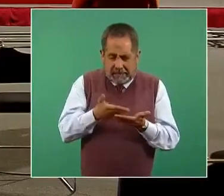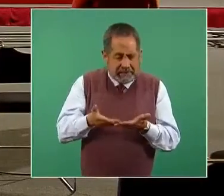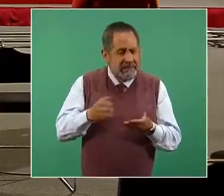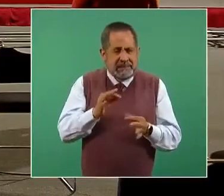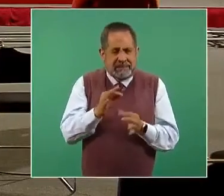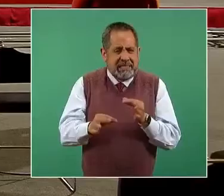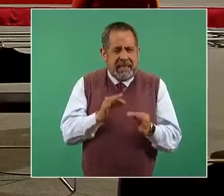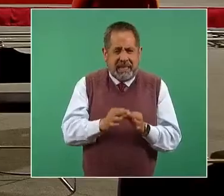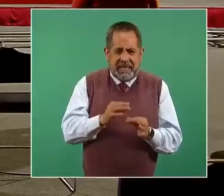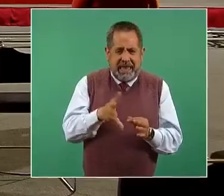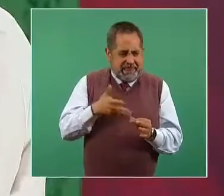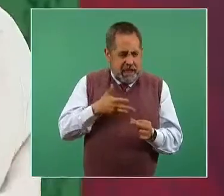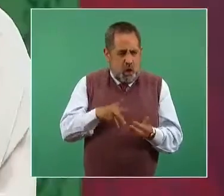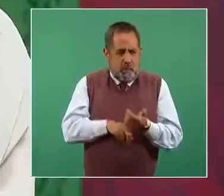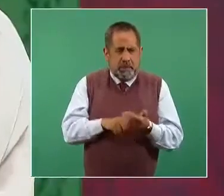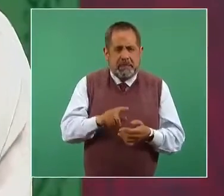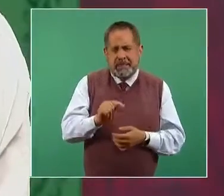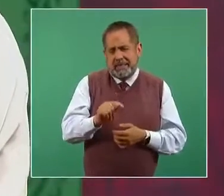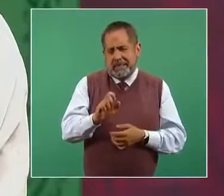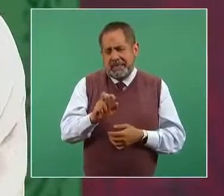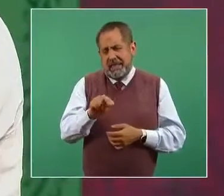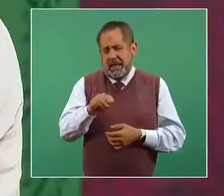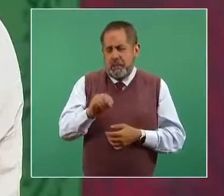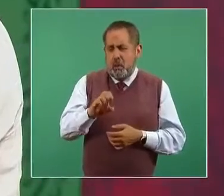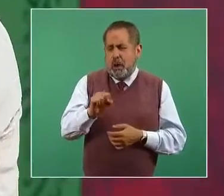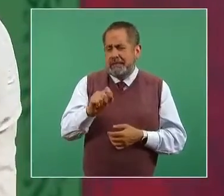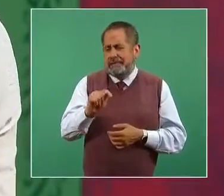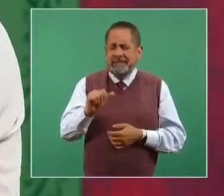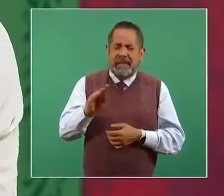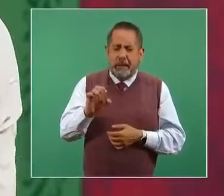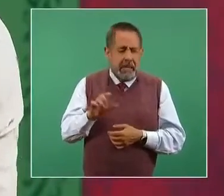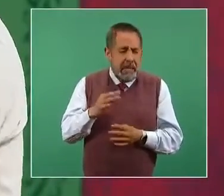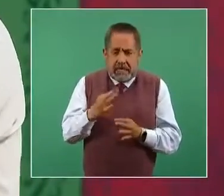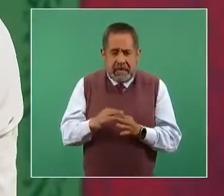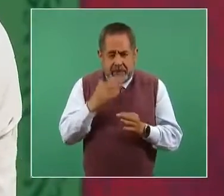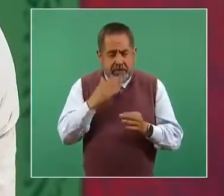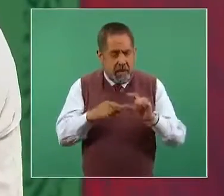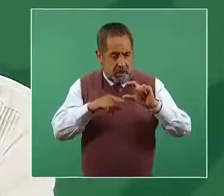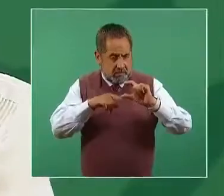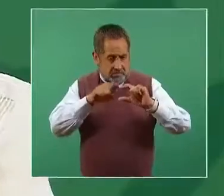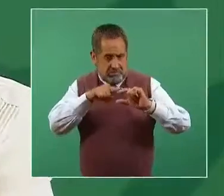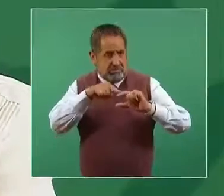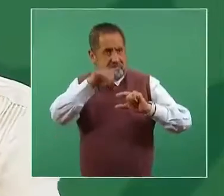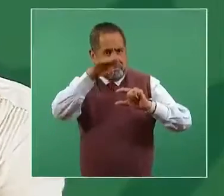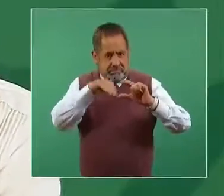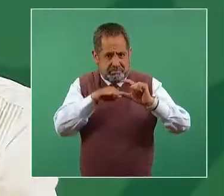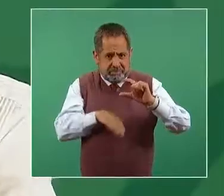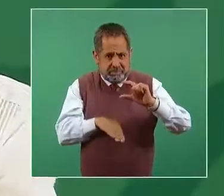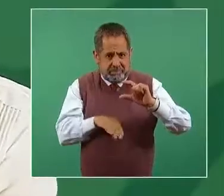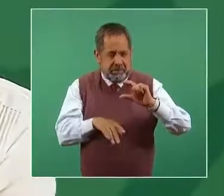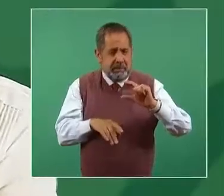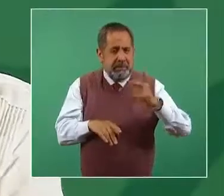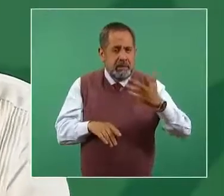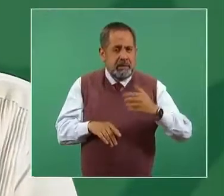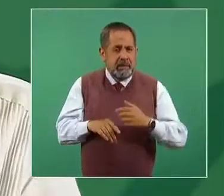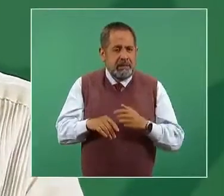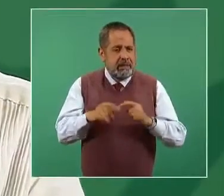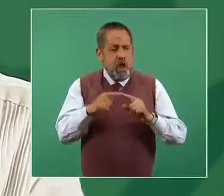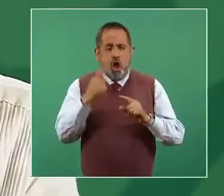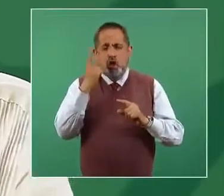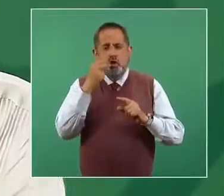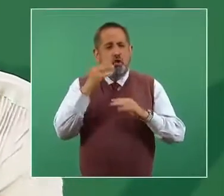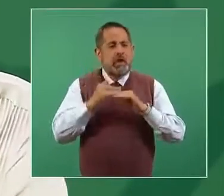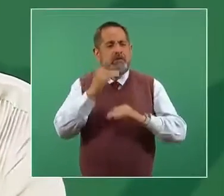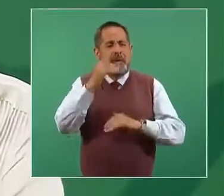termoestabilidad y, desde luego, la excursión de temperatura, que fueron 10 grados por un máximo de 2